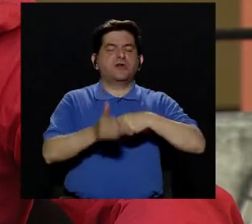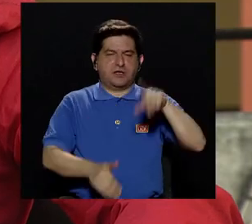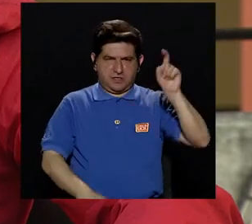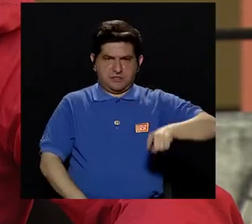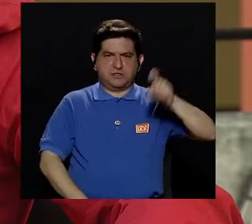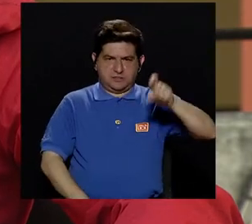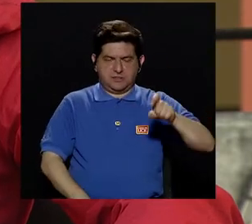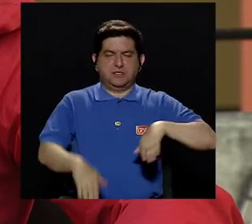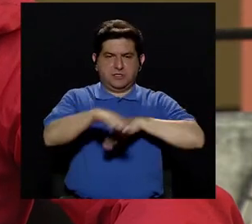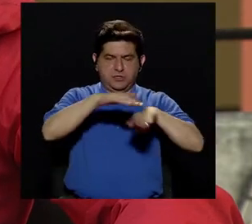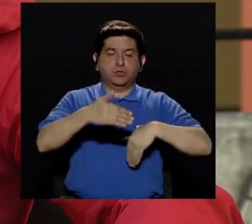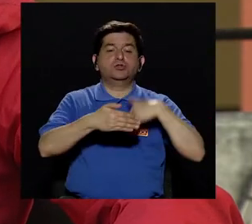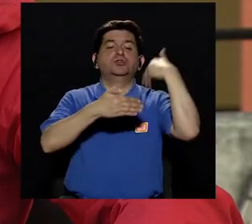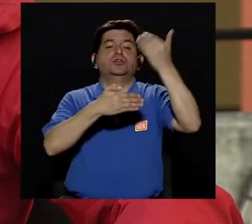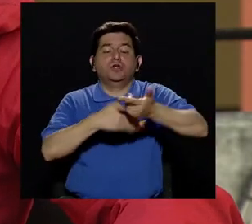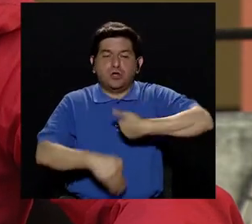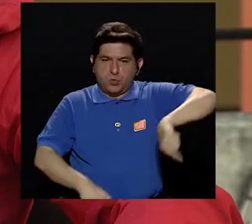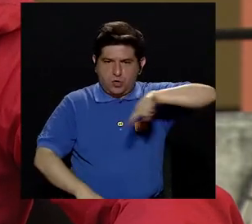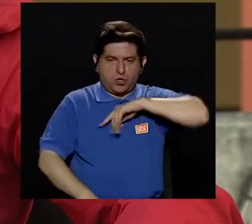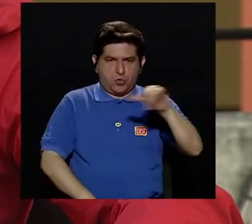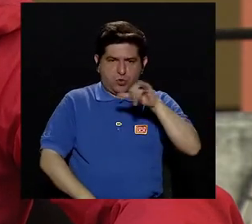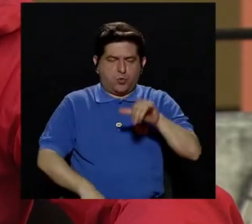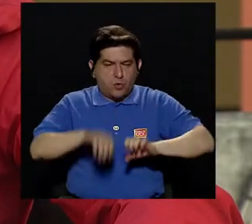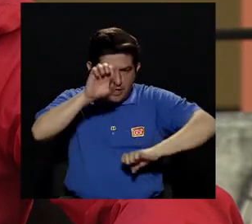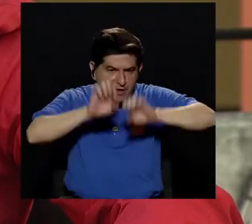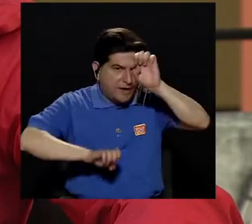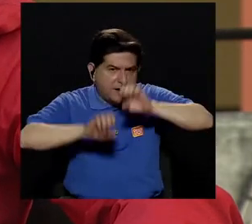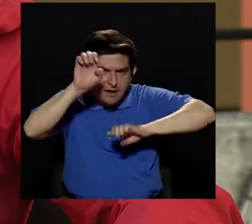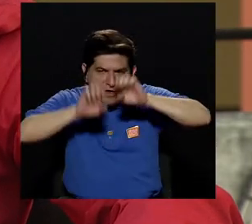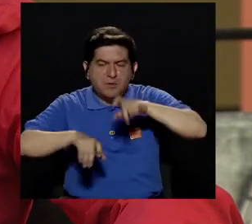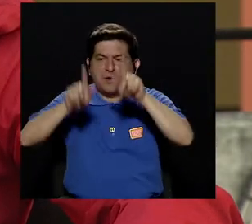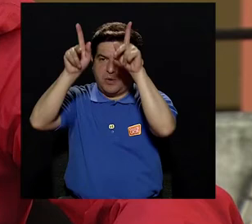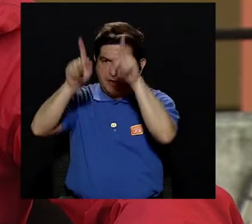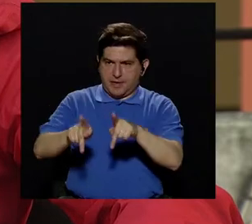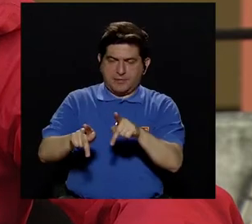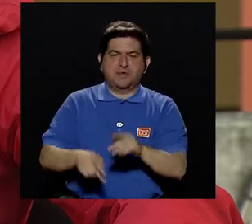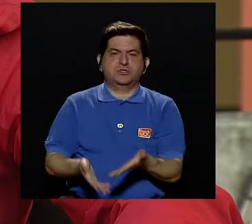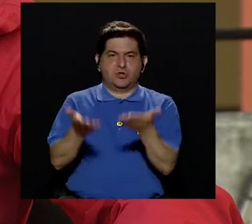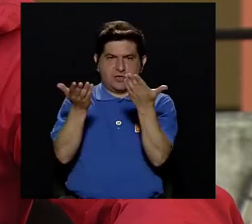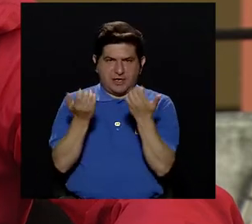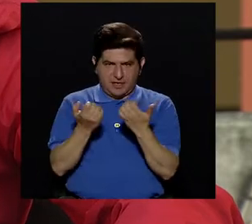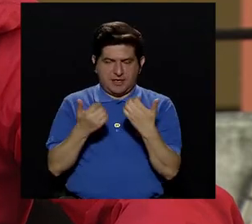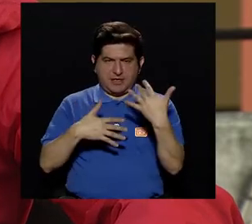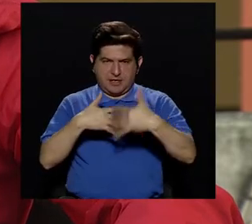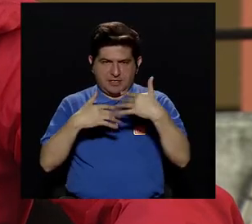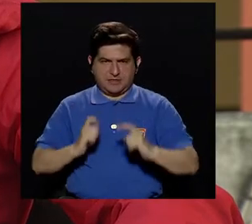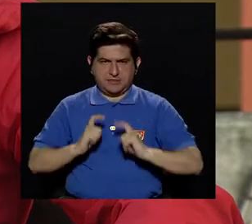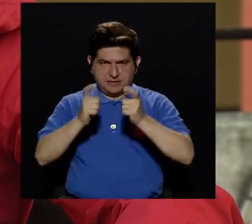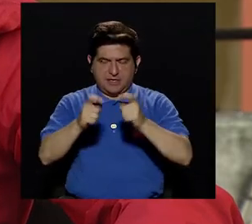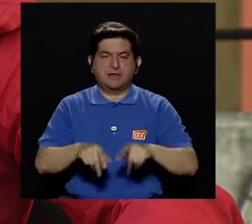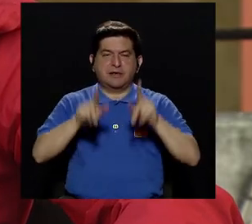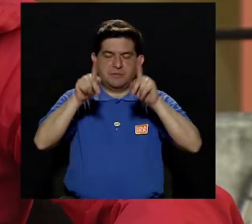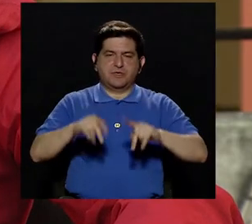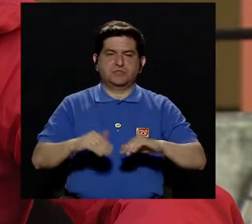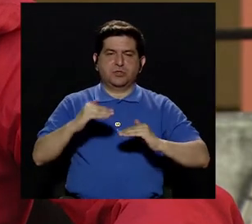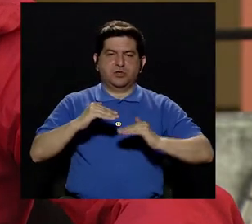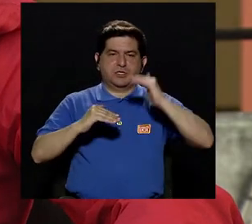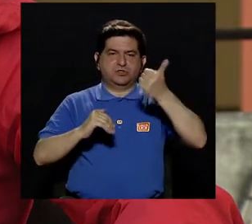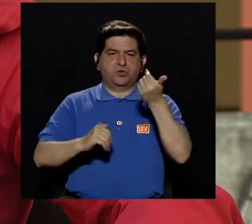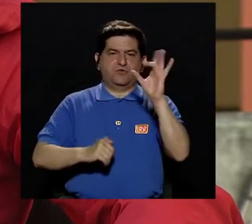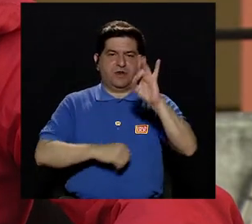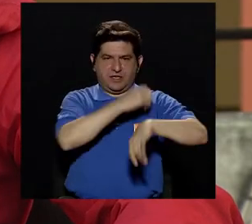requisitos básicos y posterior a esos requisitos nosotros también vamos a hacer una valoración de la persona que llega a donar. Básicamente debe ser mayor de